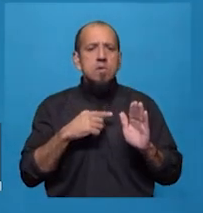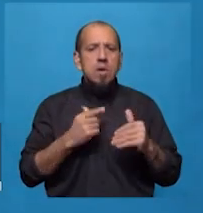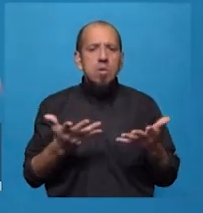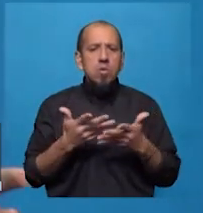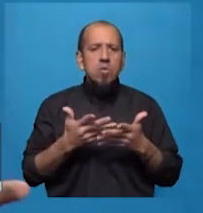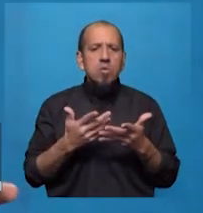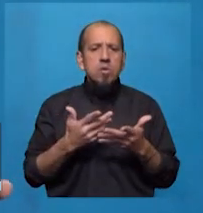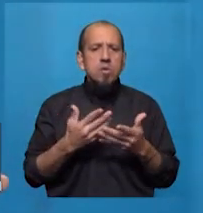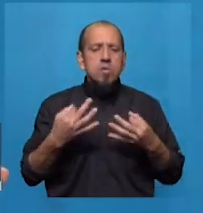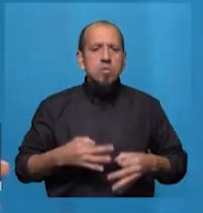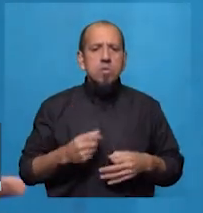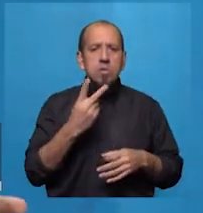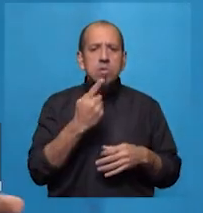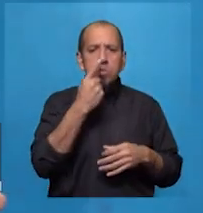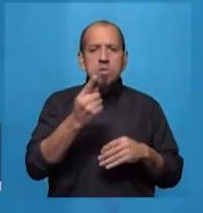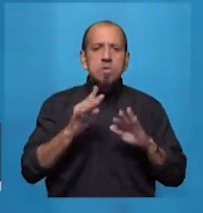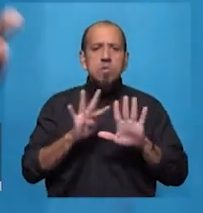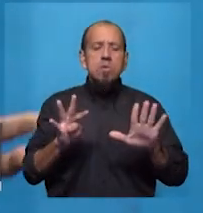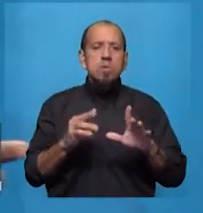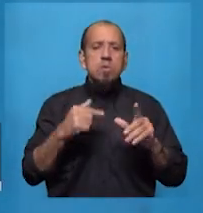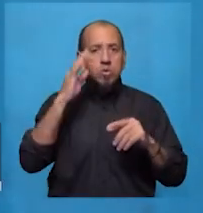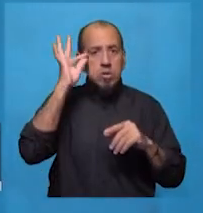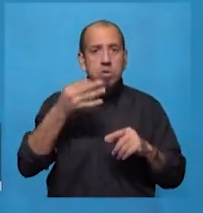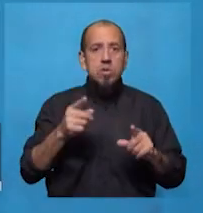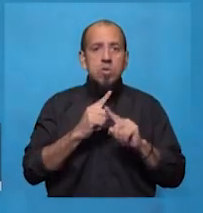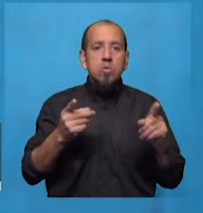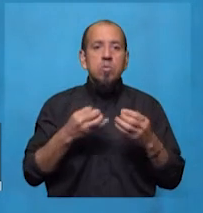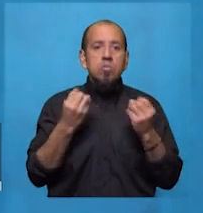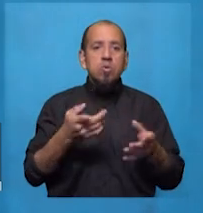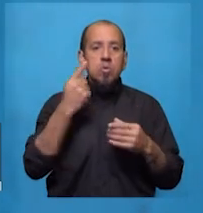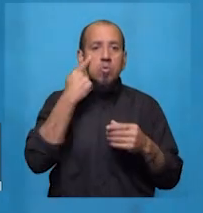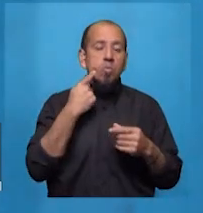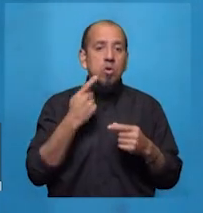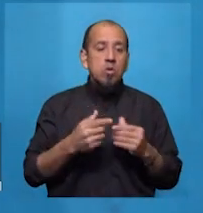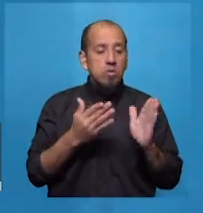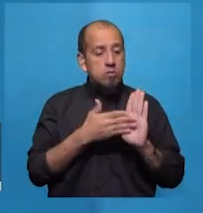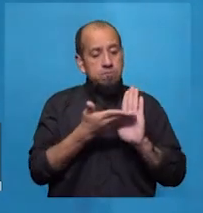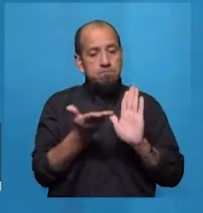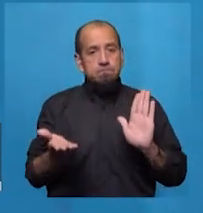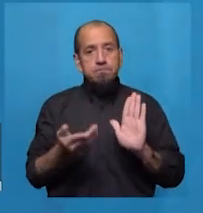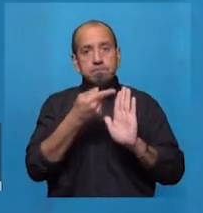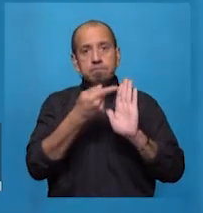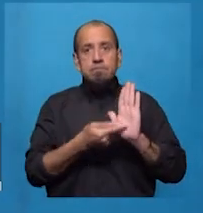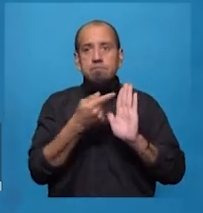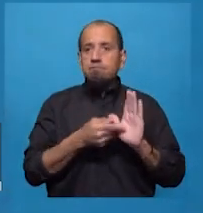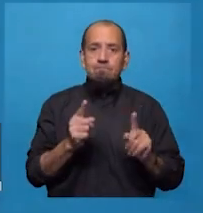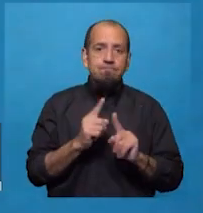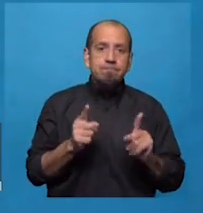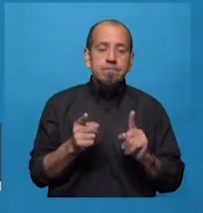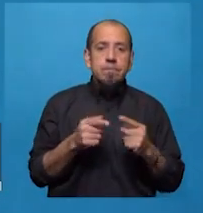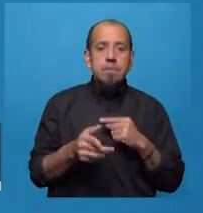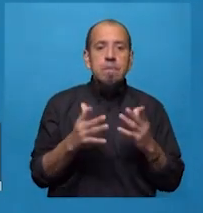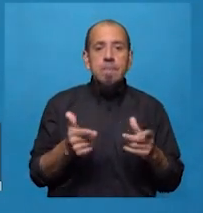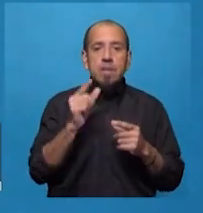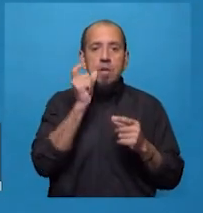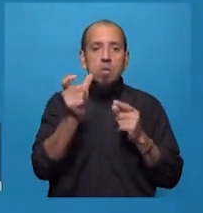que en el 2019 yo creo que no porque los números le están dando le están desmintiendo Esa esa línea